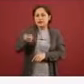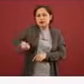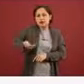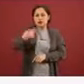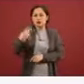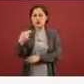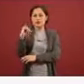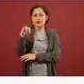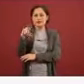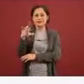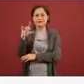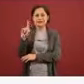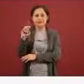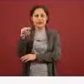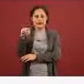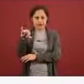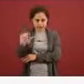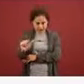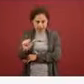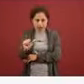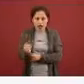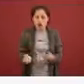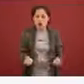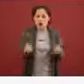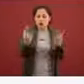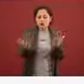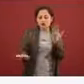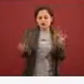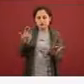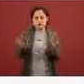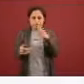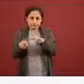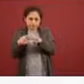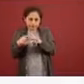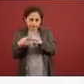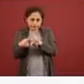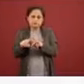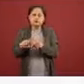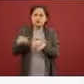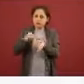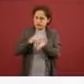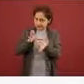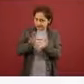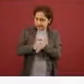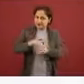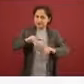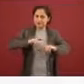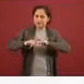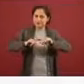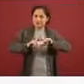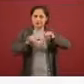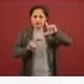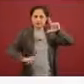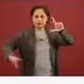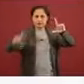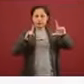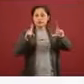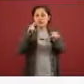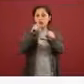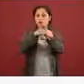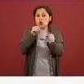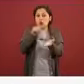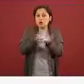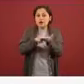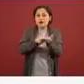incidencia o incidencia acumulada, y es lo que se representa aquí en este mapa, de acuerdo a distintas intensidades del color verde.